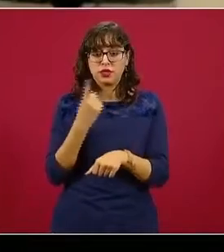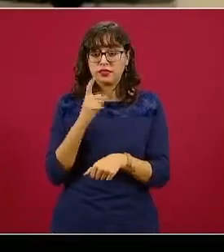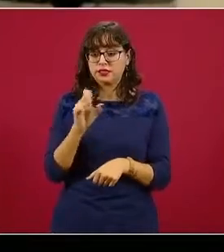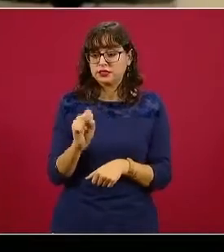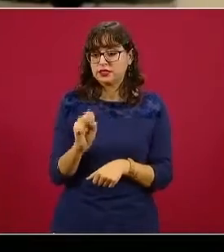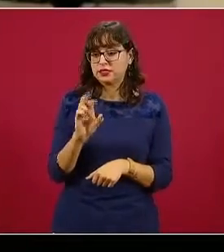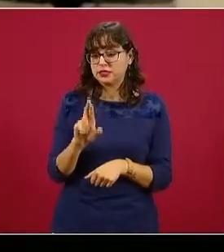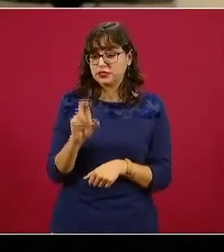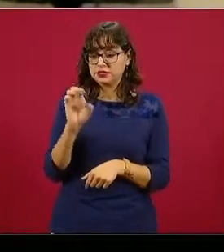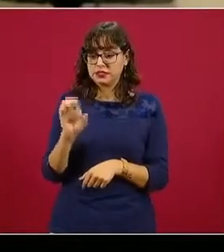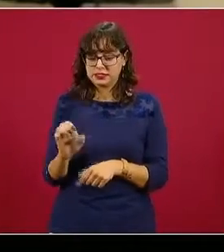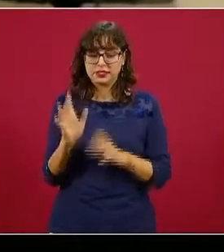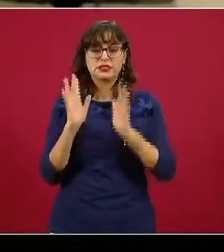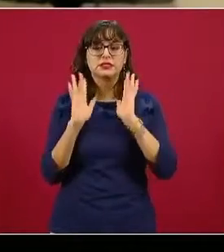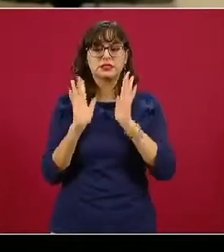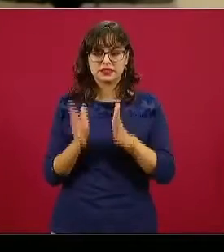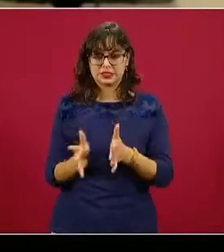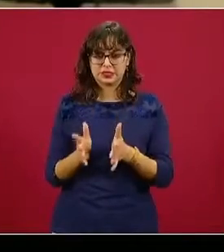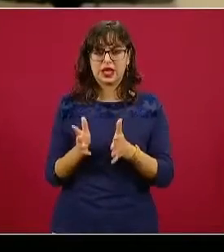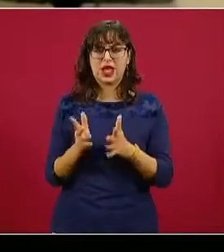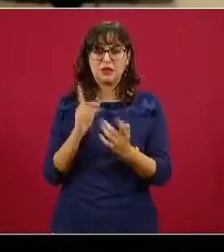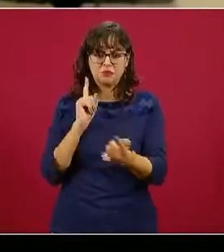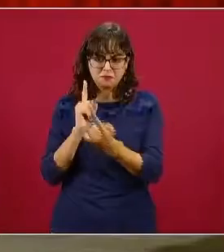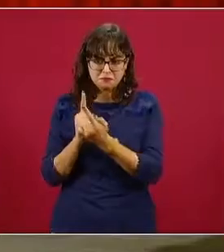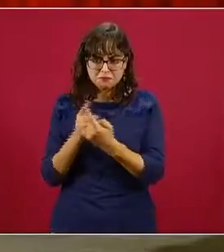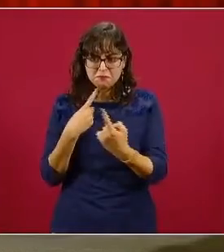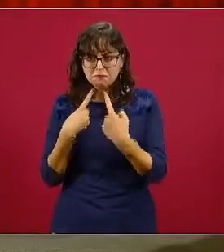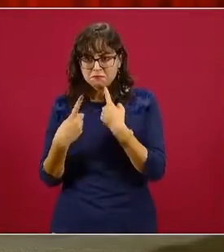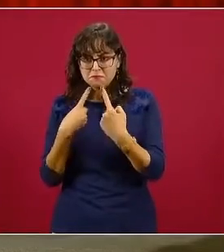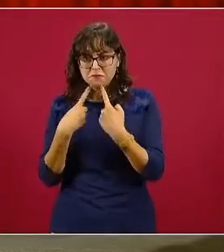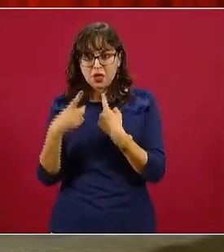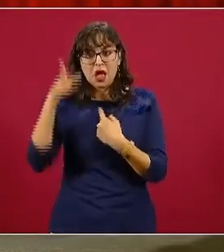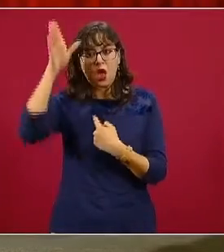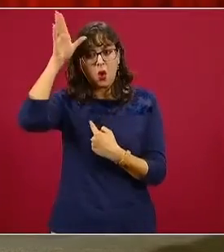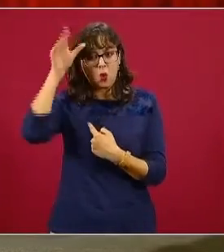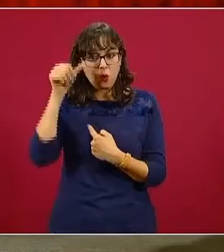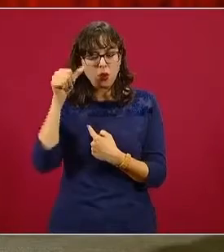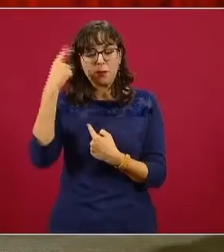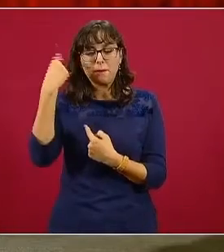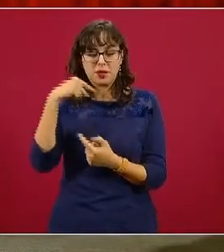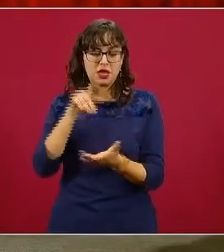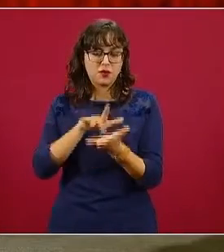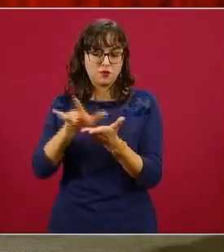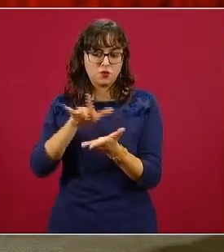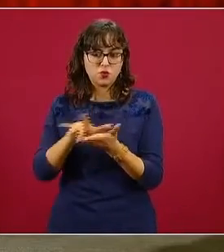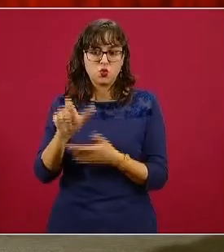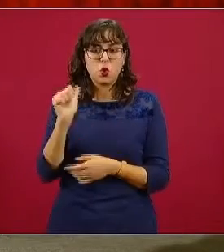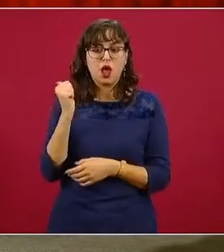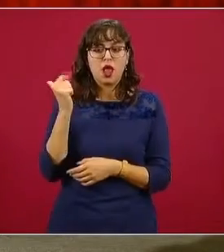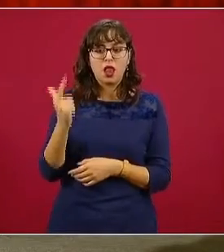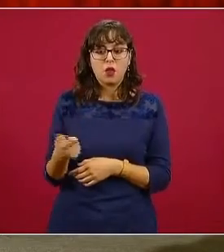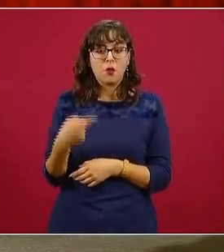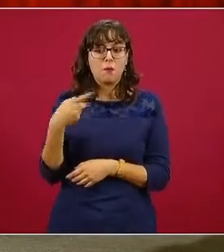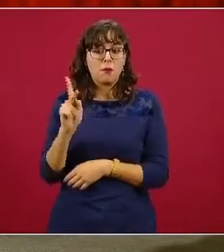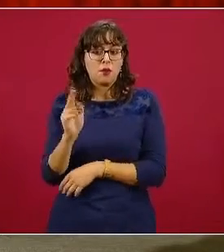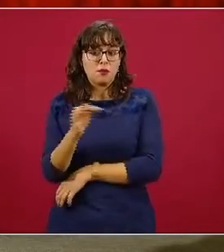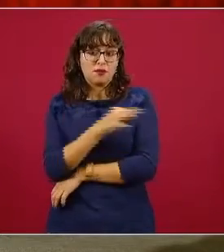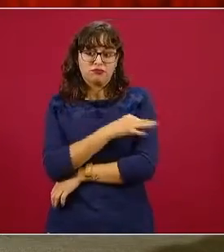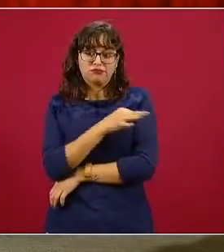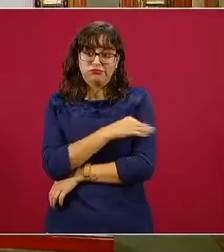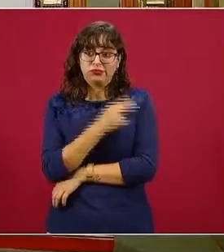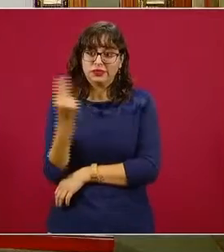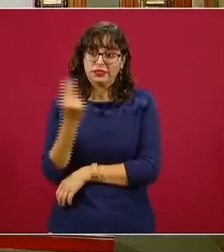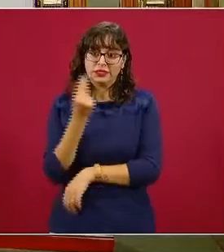Exteriores ya le están como en convenios para que le den un apoyo. Sin embargo, la vacuna requiere más